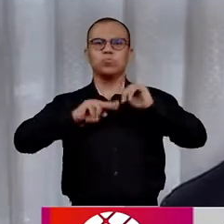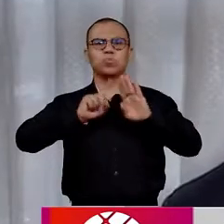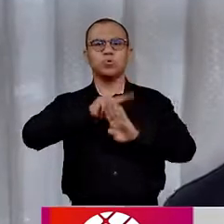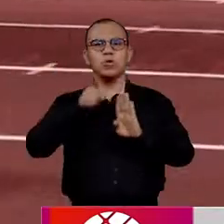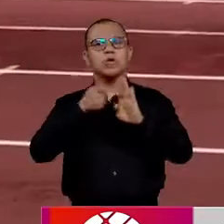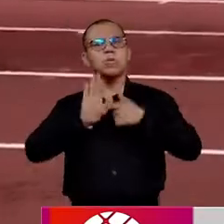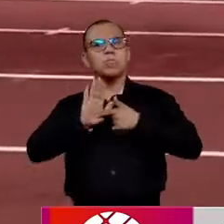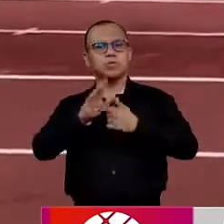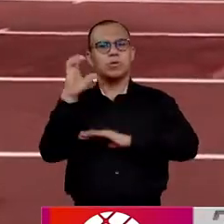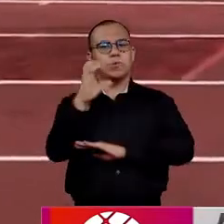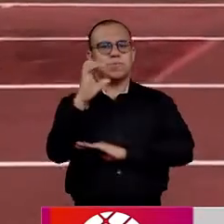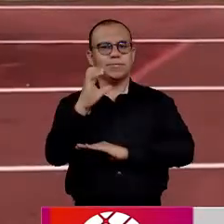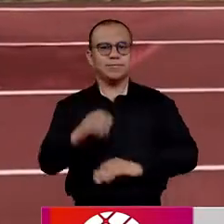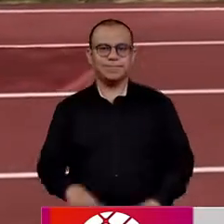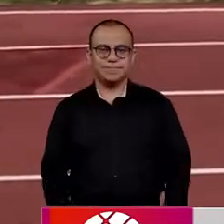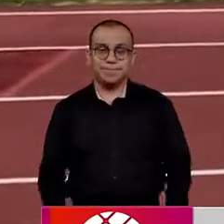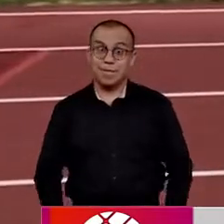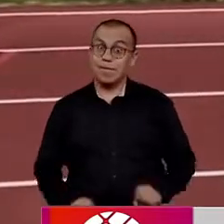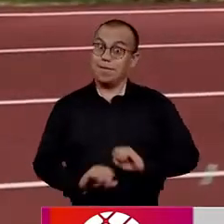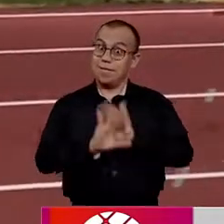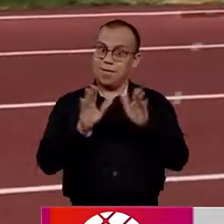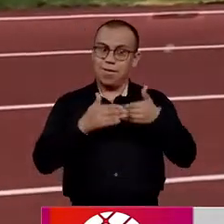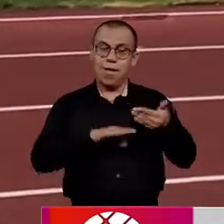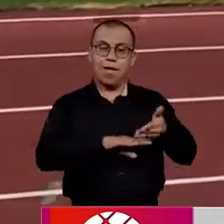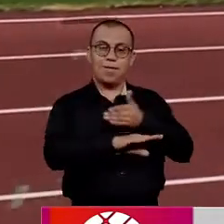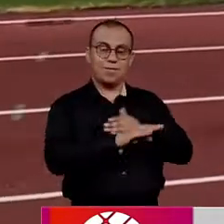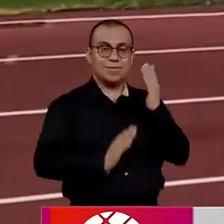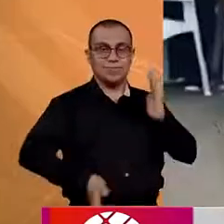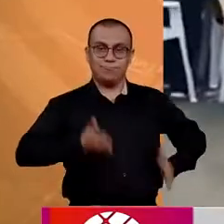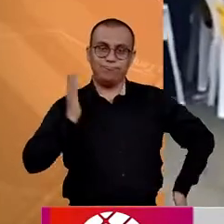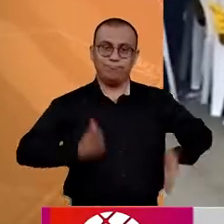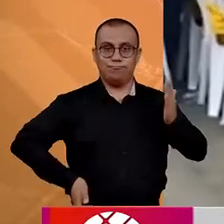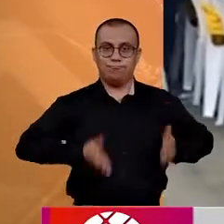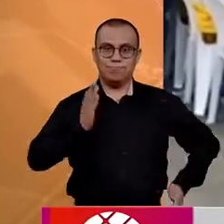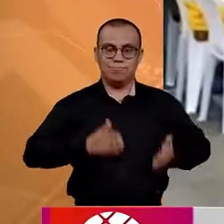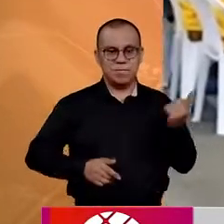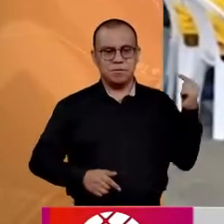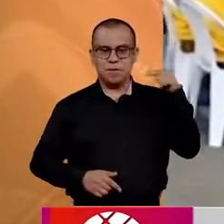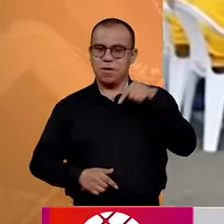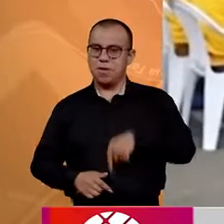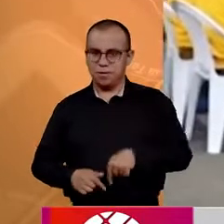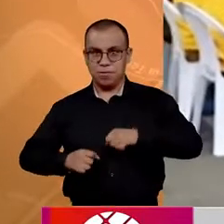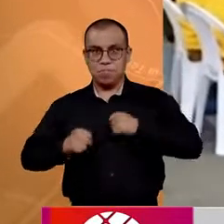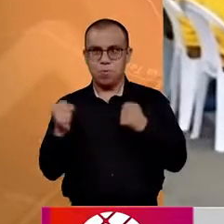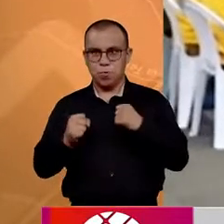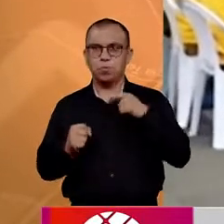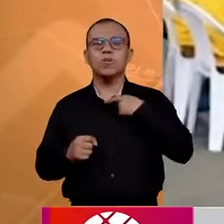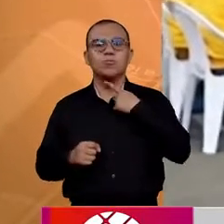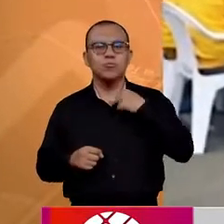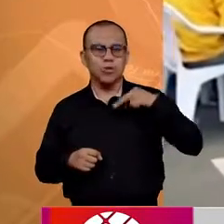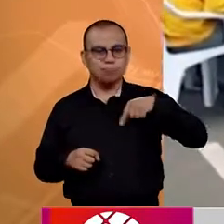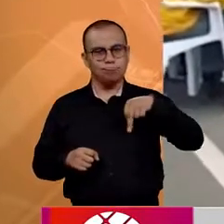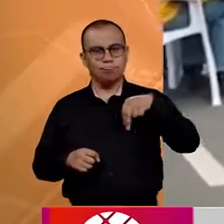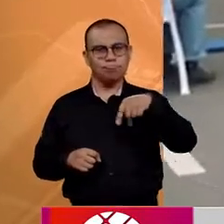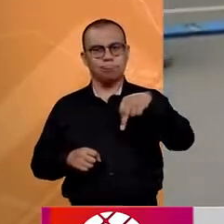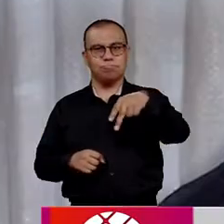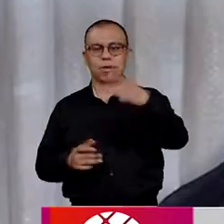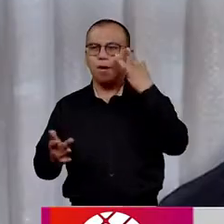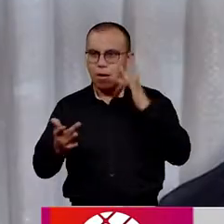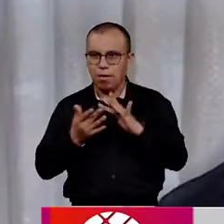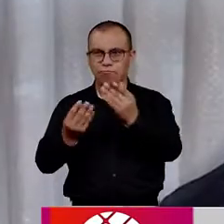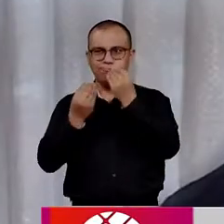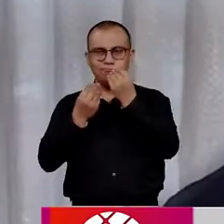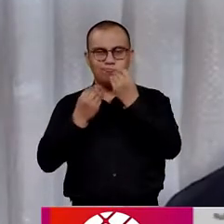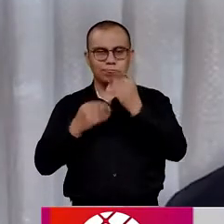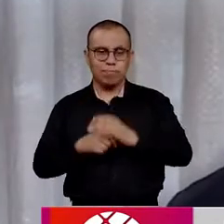mi país. Aunque inicialmente incursionó en el atletismo, en Bogotá conoció la marcha y se enamoró por completo de esta disciplina. Porque